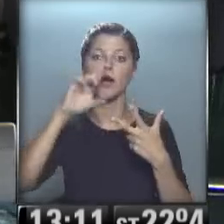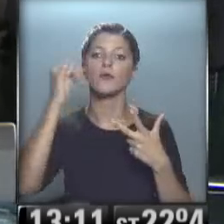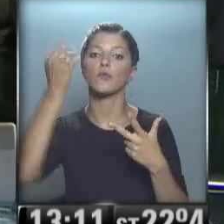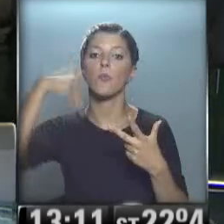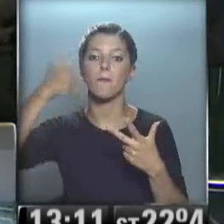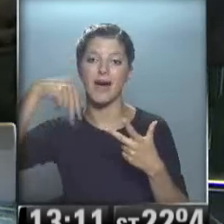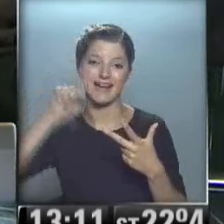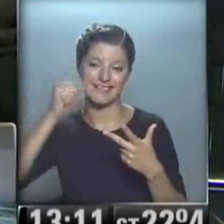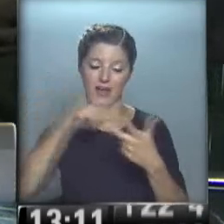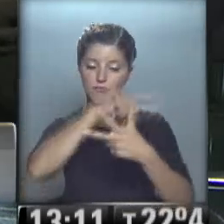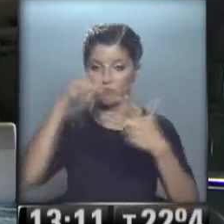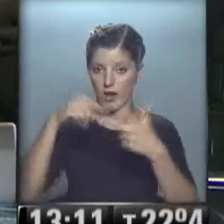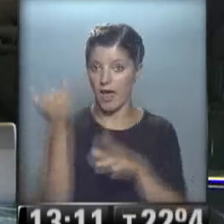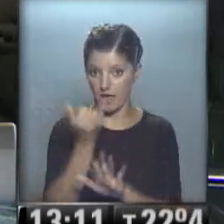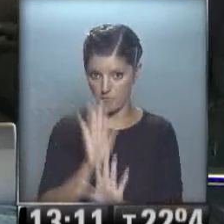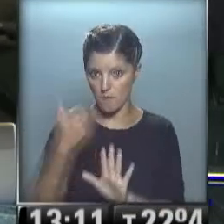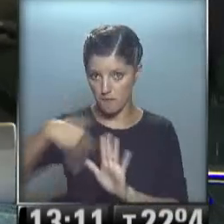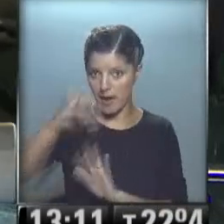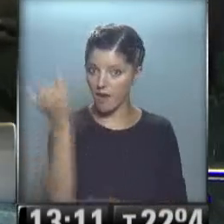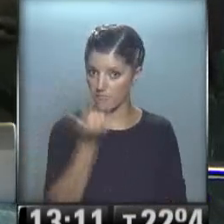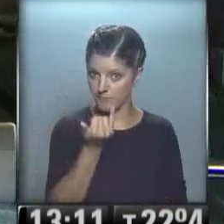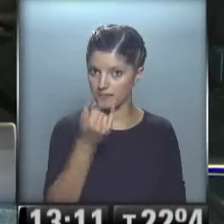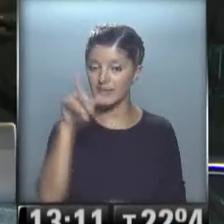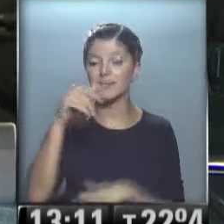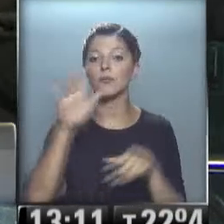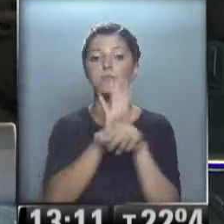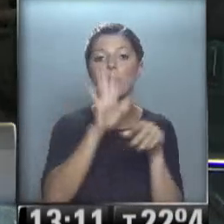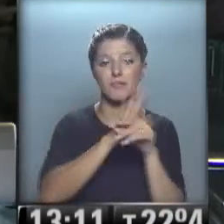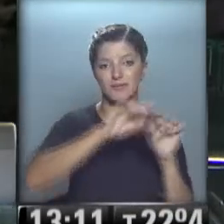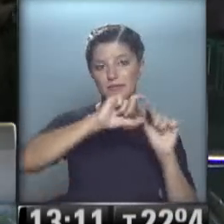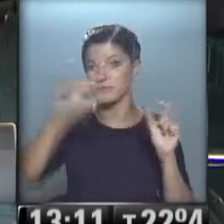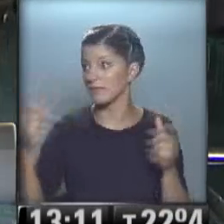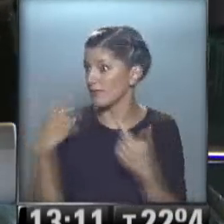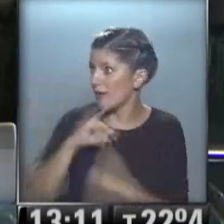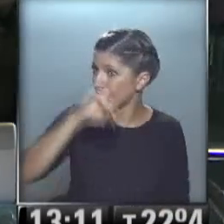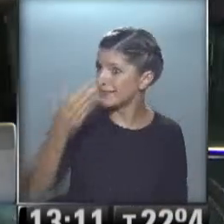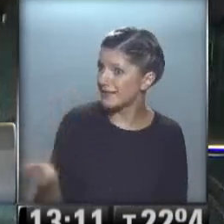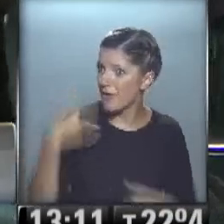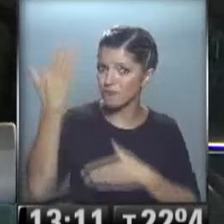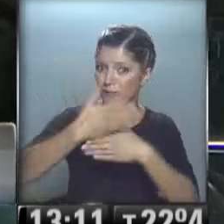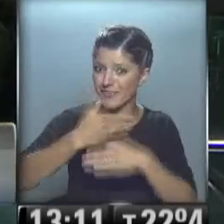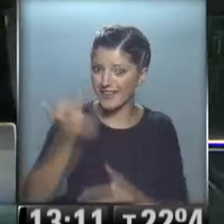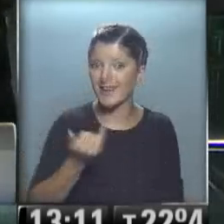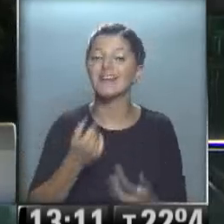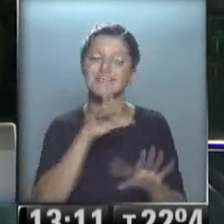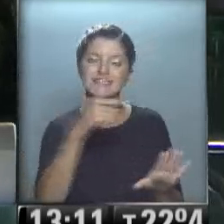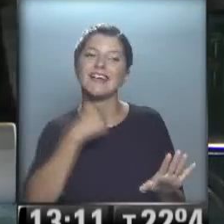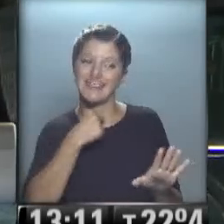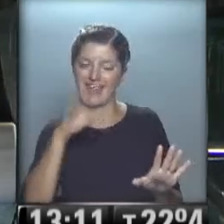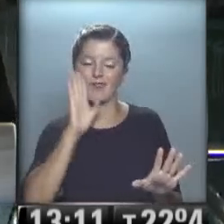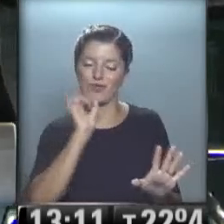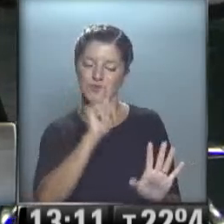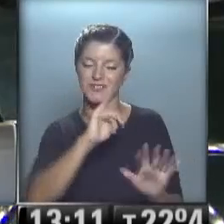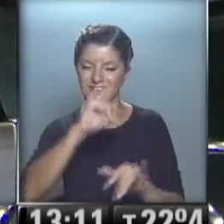es el cerco a su Entonces Moscú, sí tiene frontera. Entonces sí tiene frontera. Quiere tener frontera,